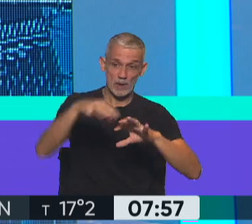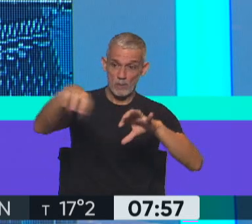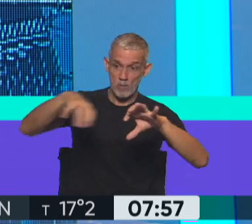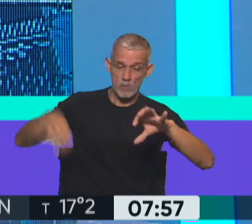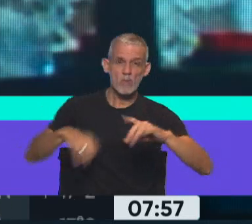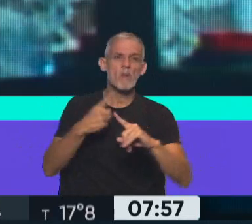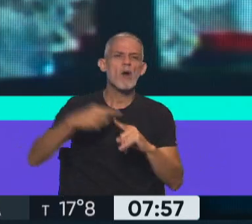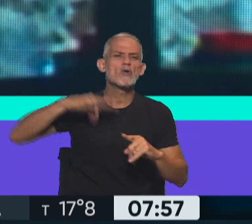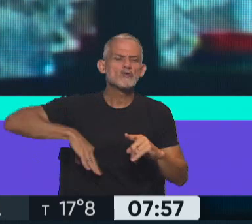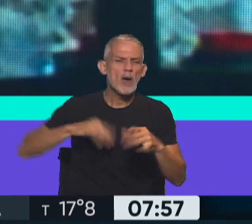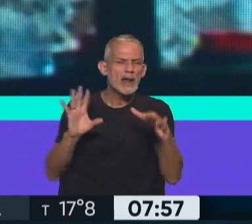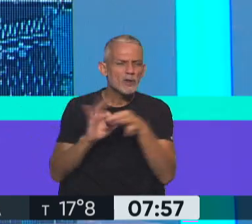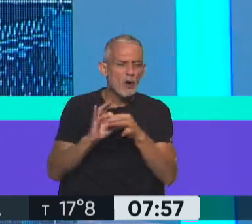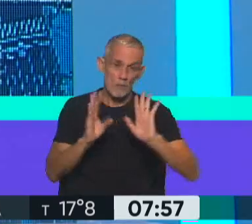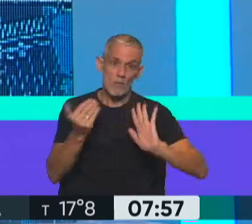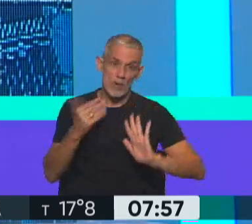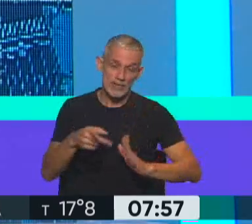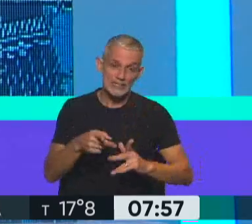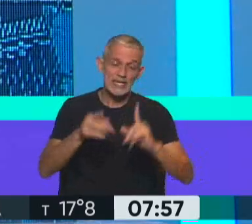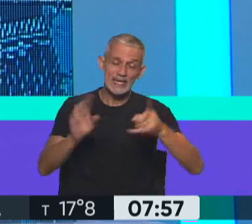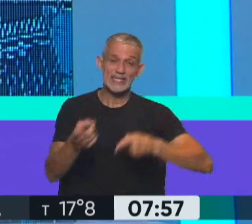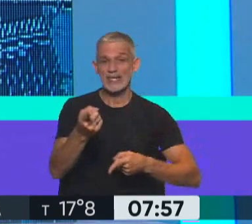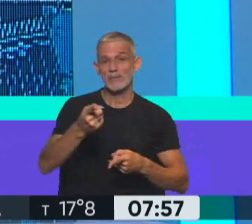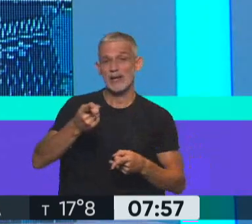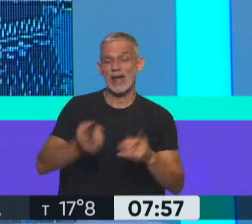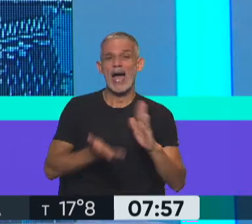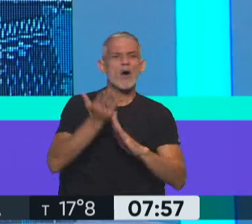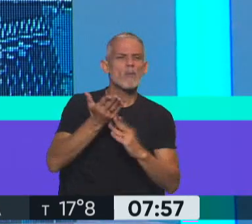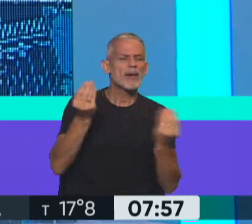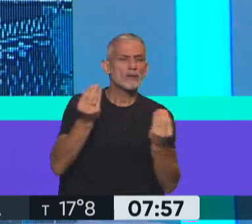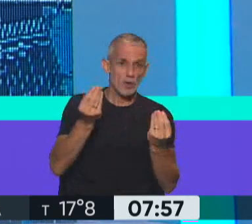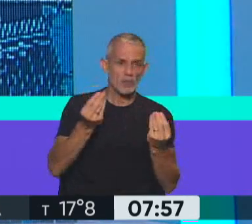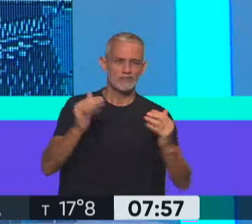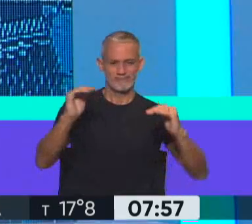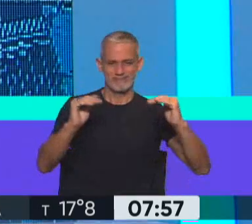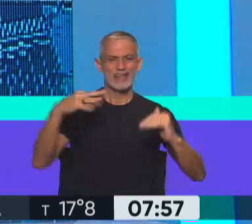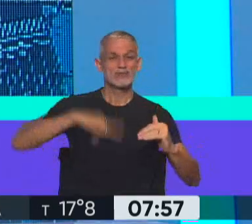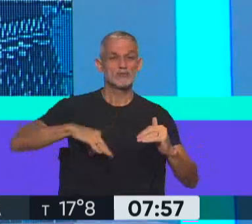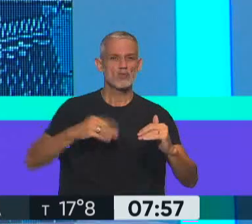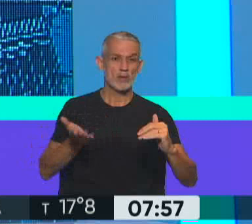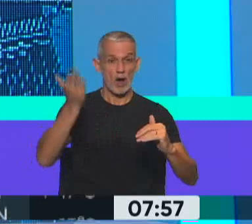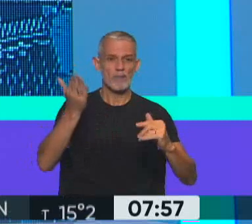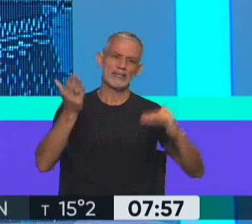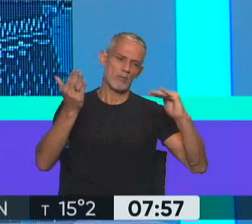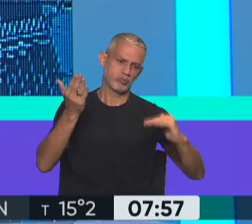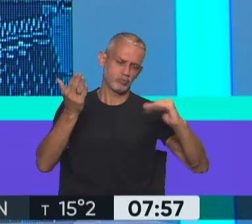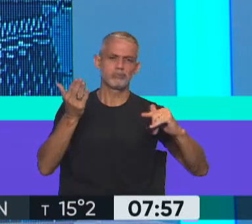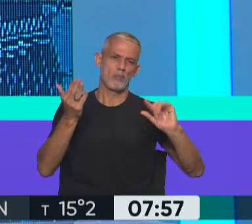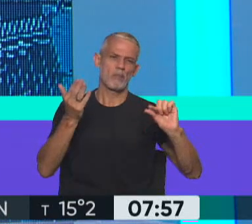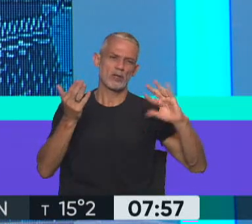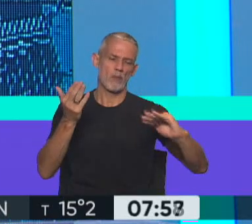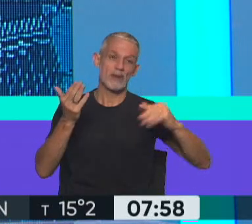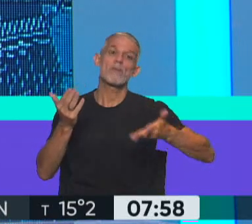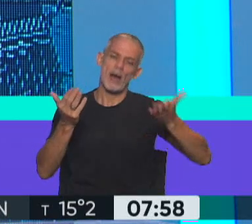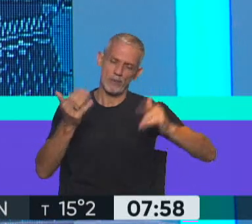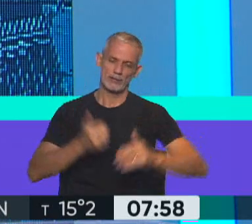por ingresos, ojo con eso, y también los aumentos van a estar por debajo de la suba de los salarios y por ende por debajo también